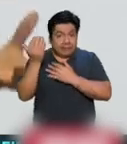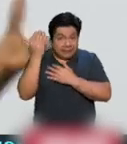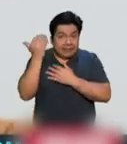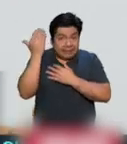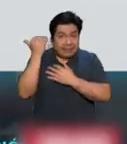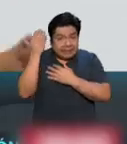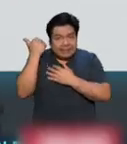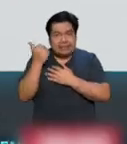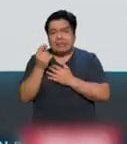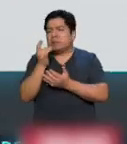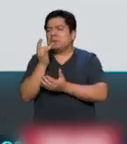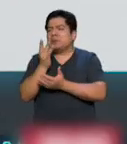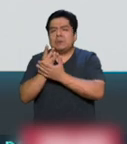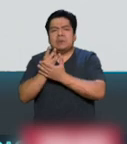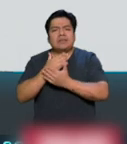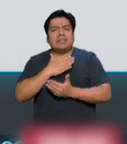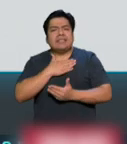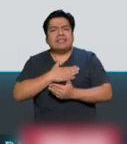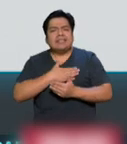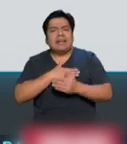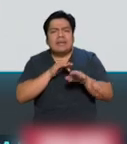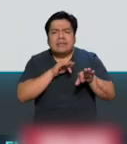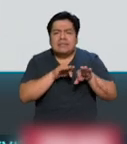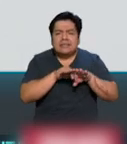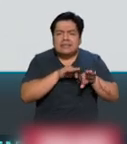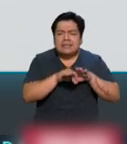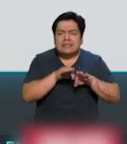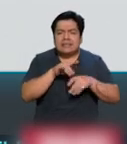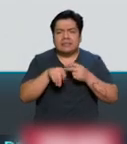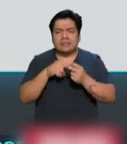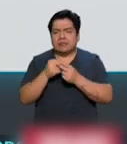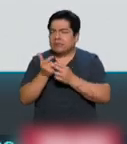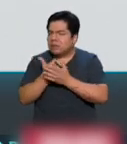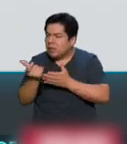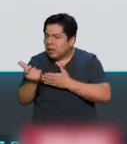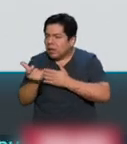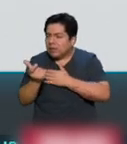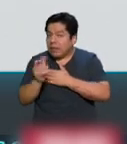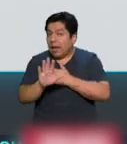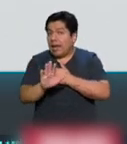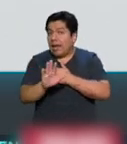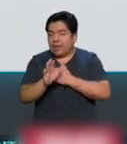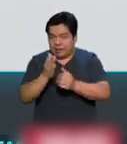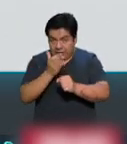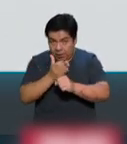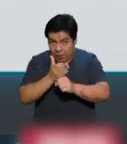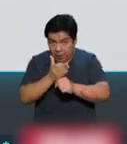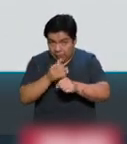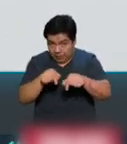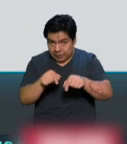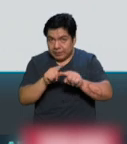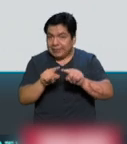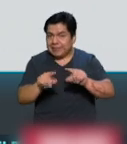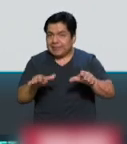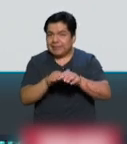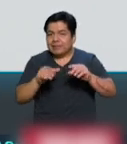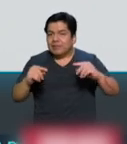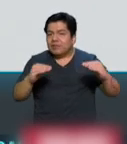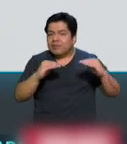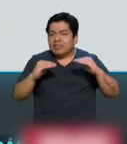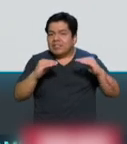Antes solo hablábamos de la justicia laboral y los salarios. Ahora tenemos que hablar de